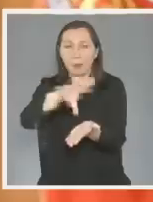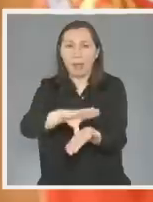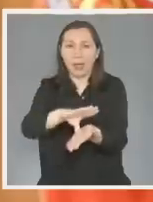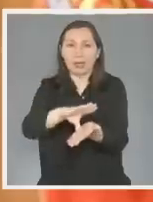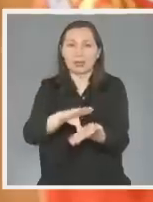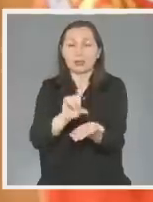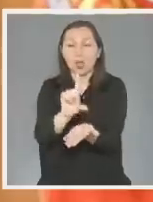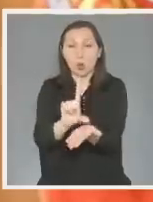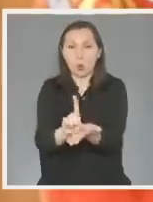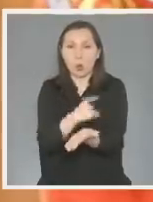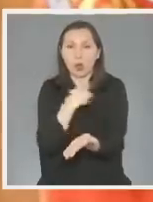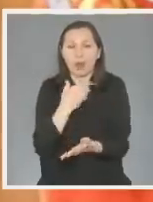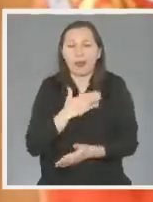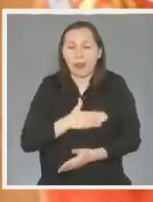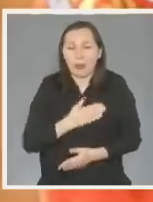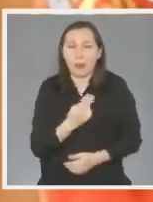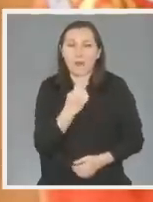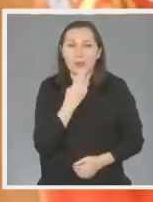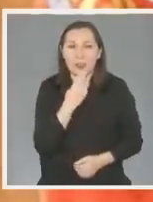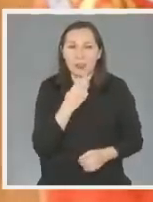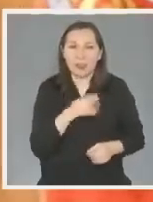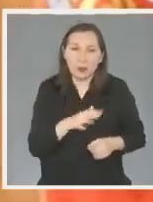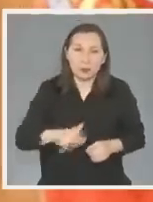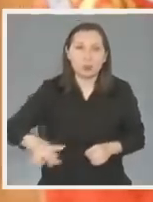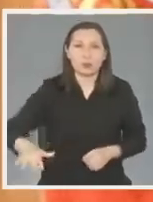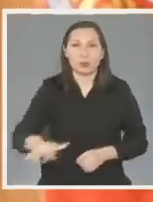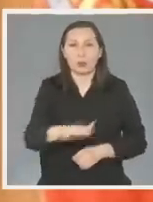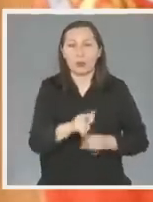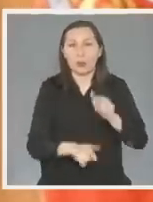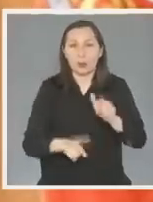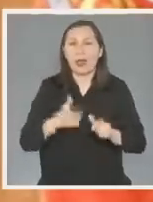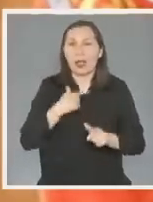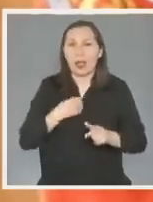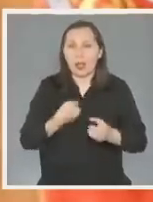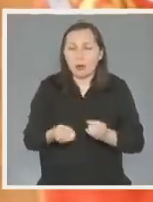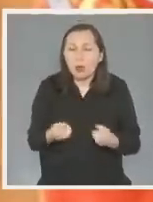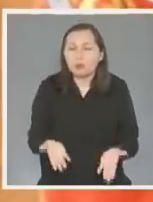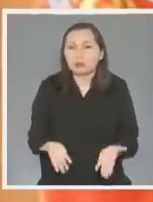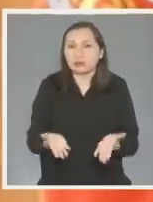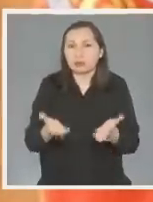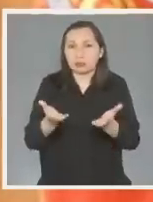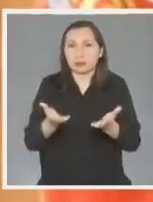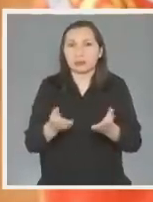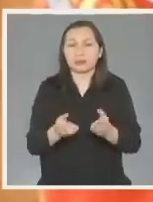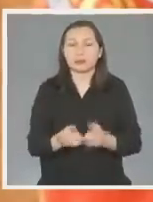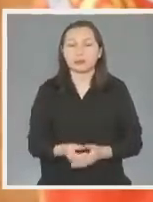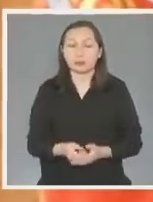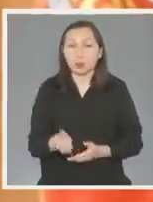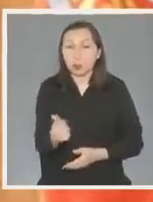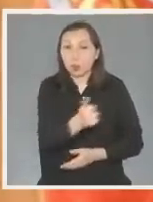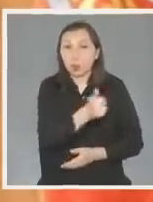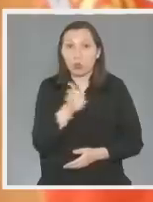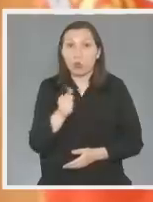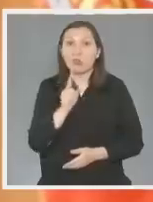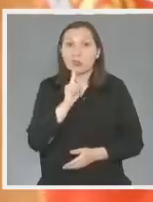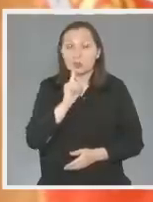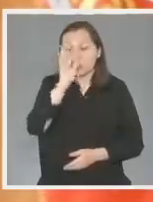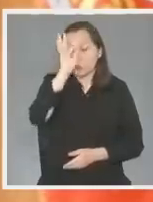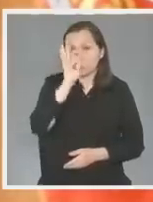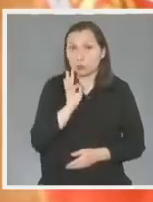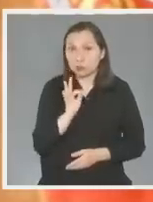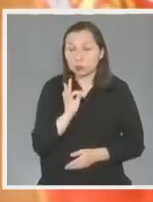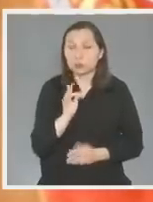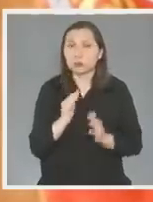el lugar donde queremos vivir y la sociedad que queremos formar. Todos quienes tienen una función